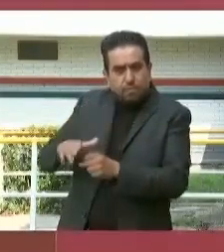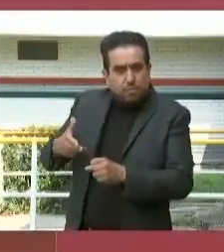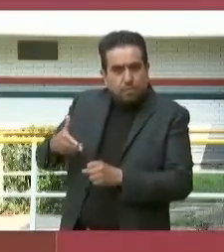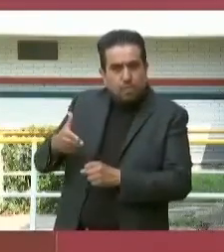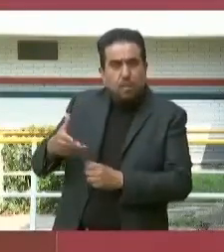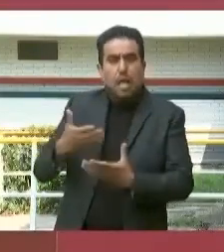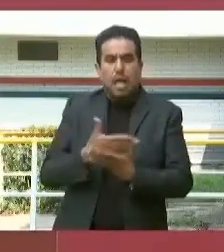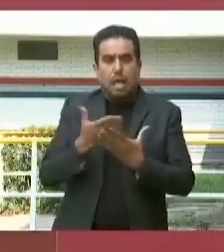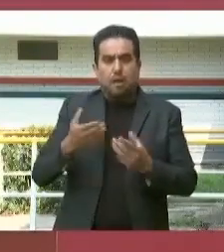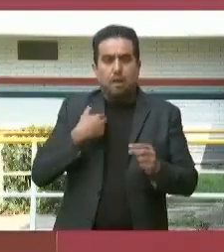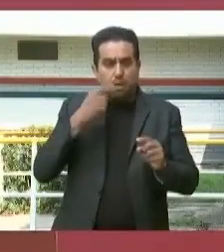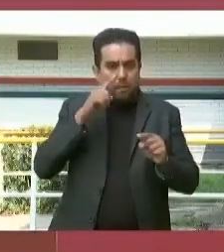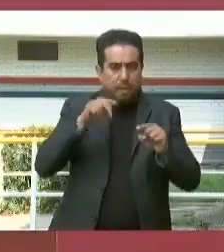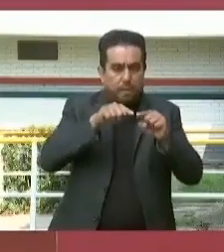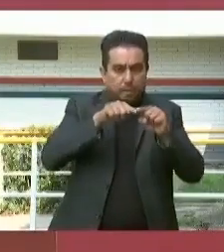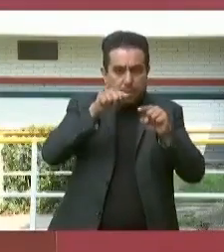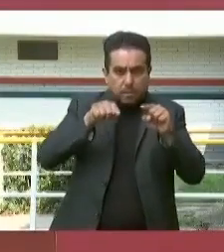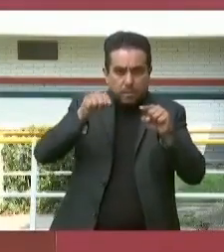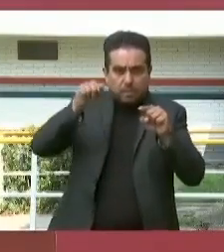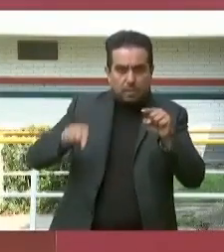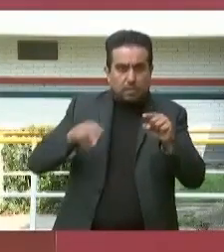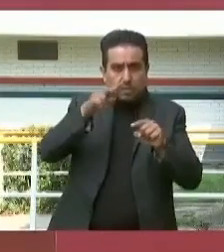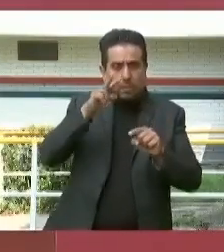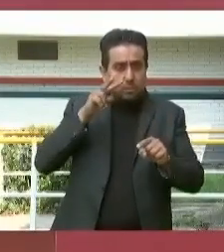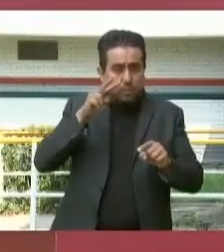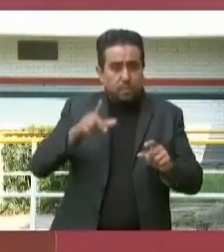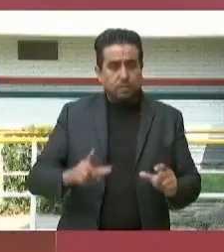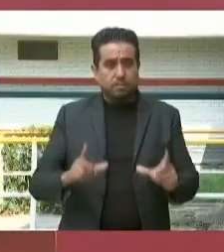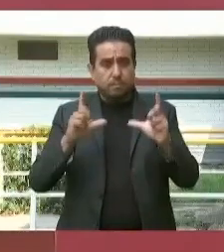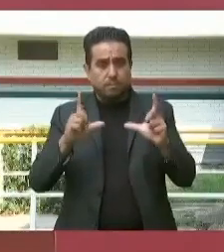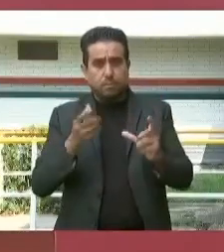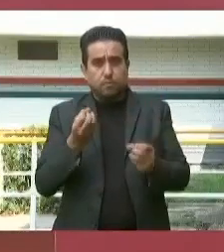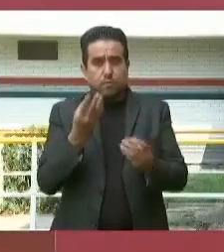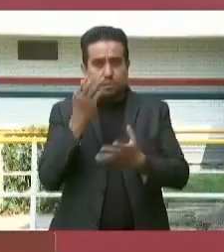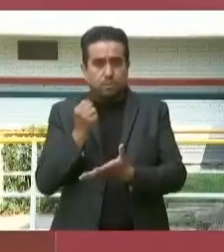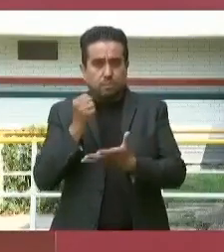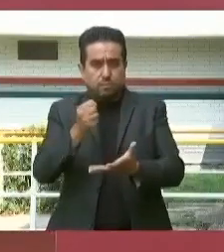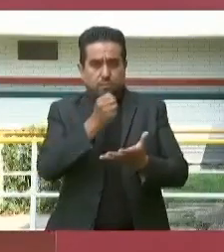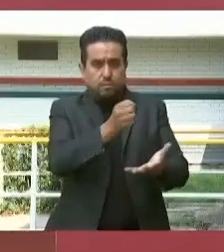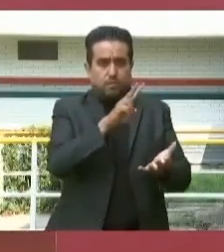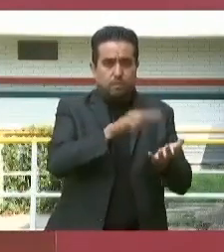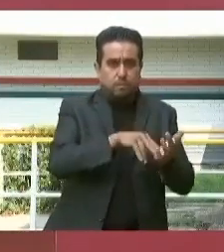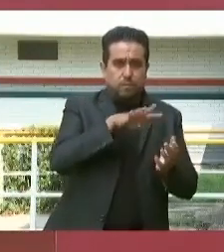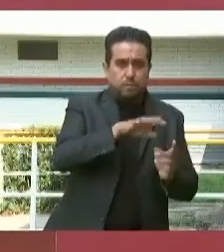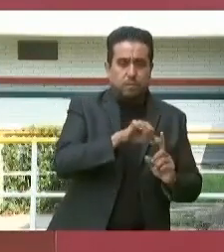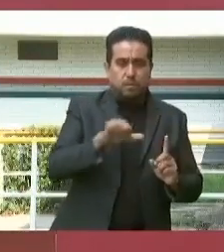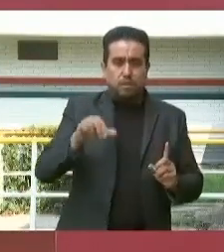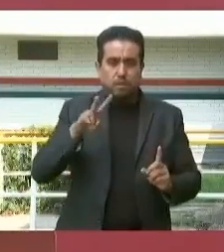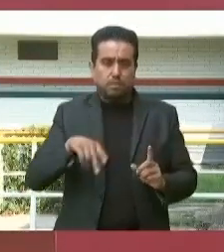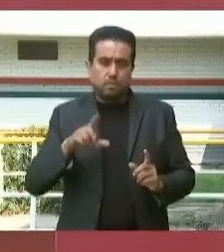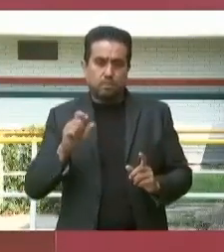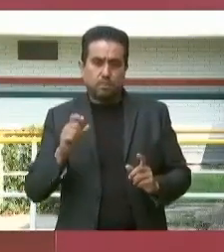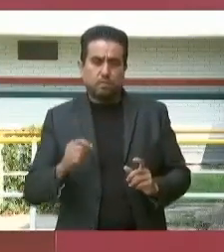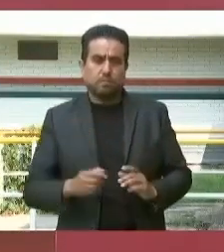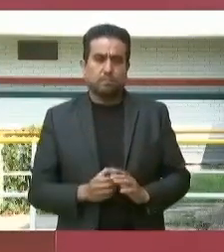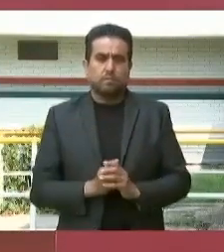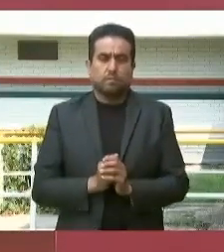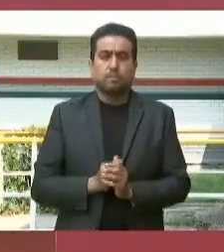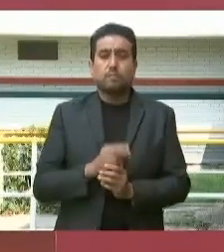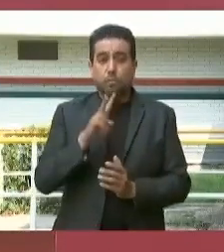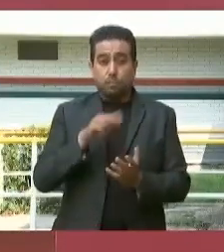tabla habla de cómo se ha distribuido el presupuesto en el 2019 y en el 2020 en el